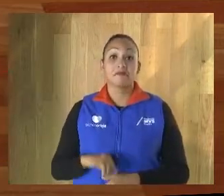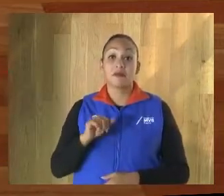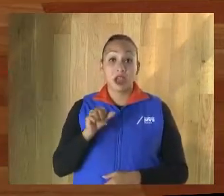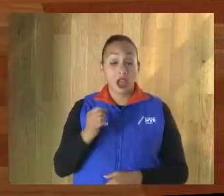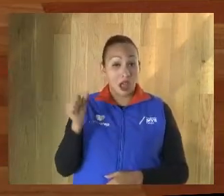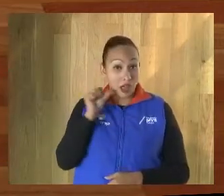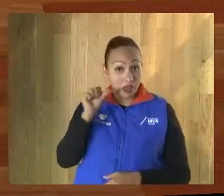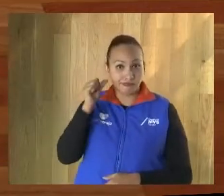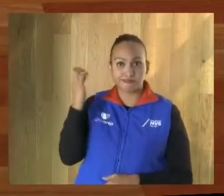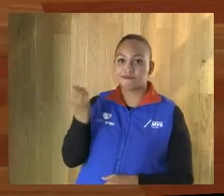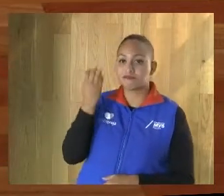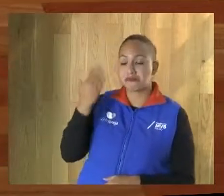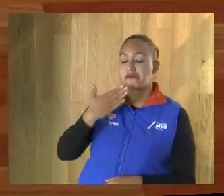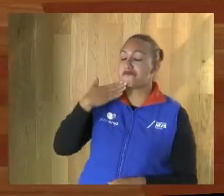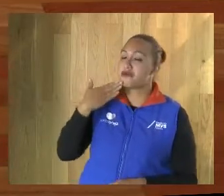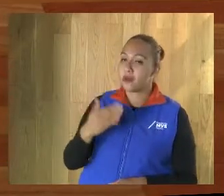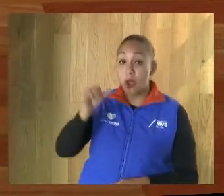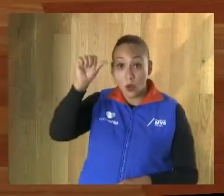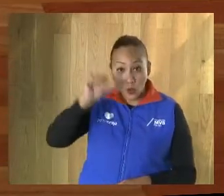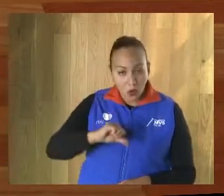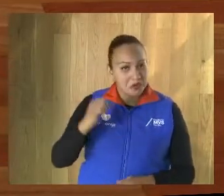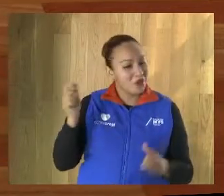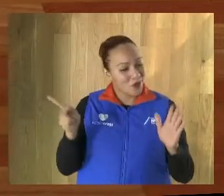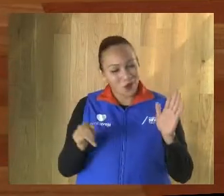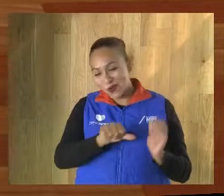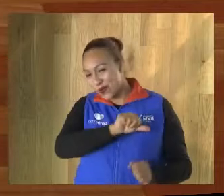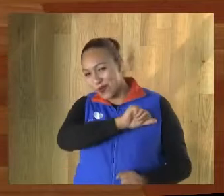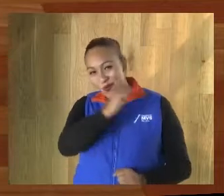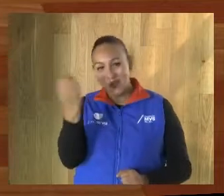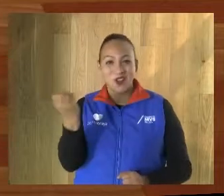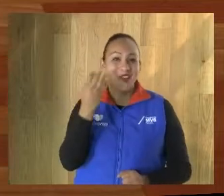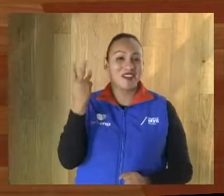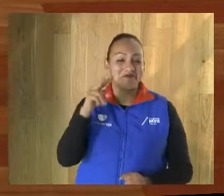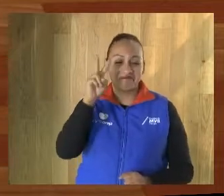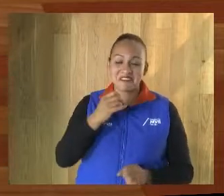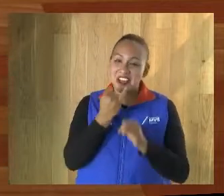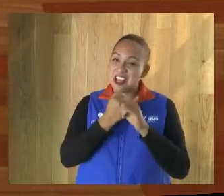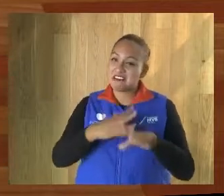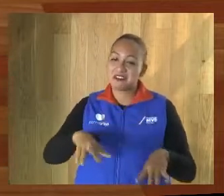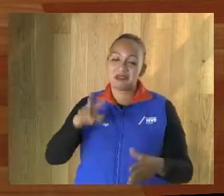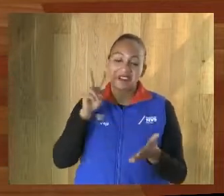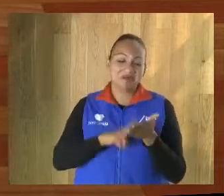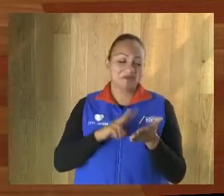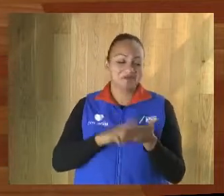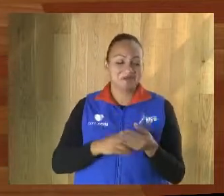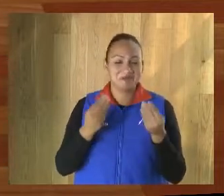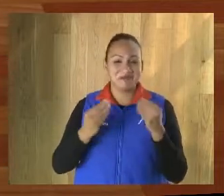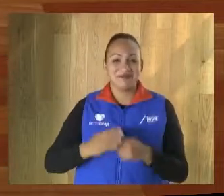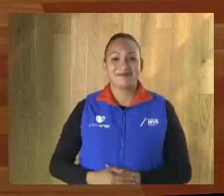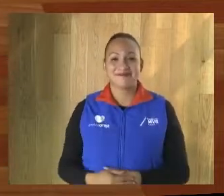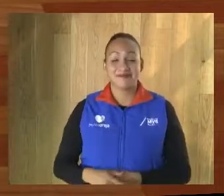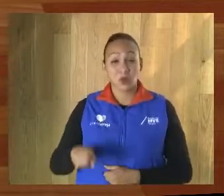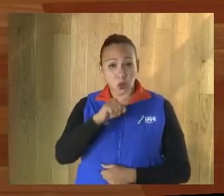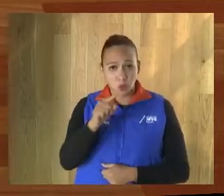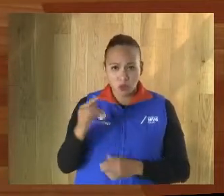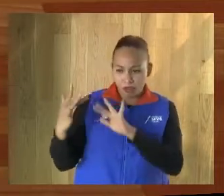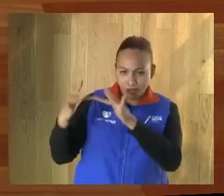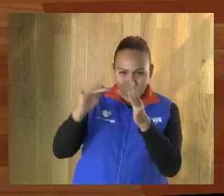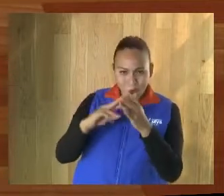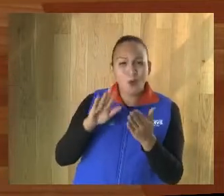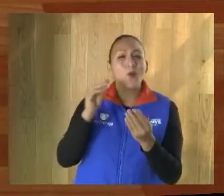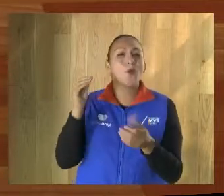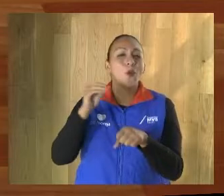conferencia buenísima. Hoy tenemos otra y mucha carnita bien interesante, Mari Carmen. Por favor, vayan poniendo en sus redes sociales, no